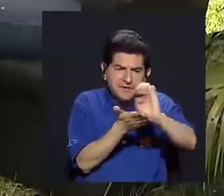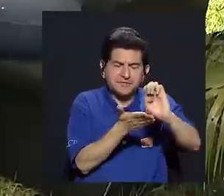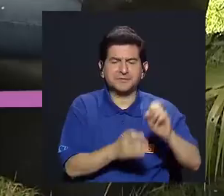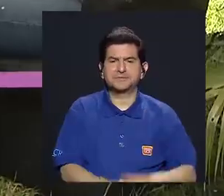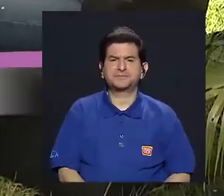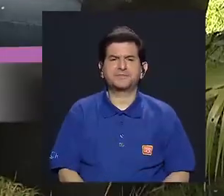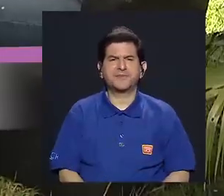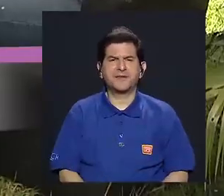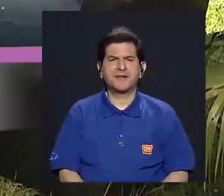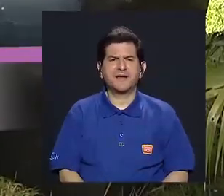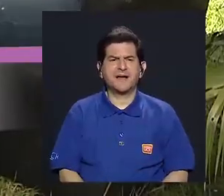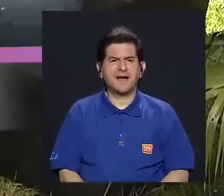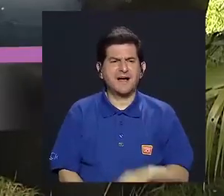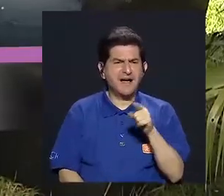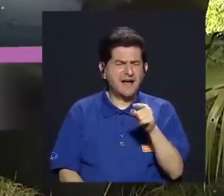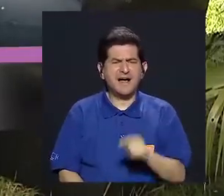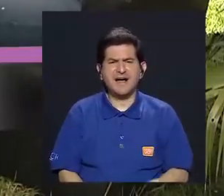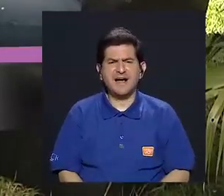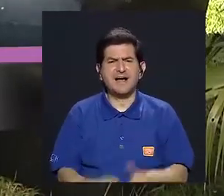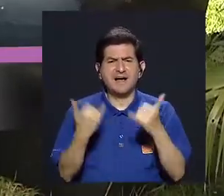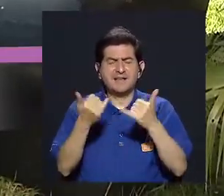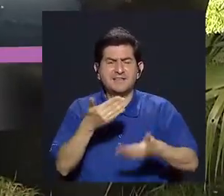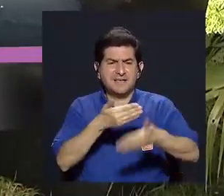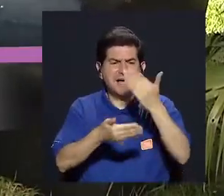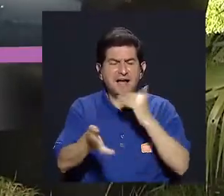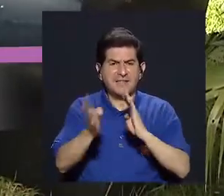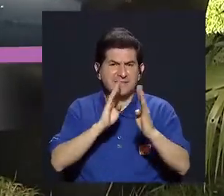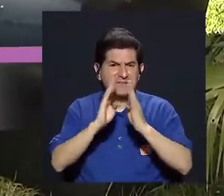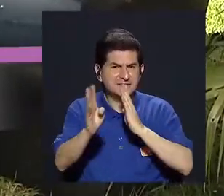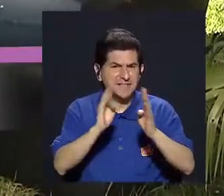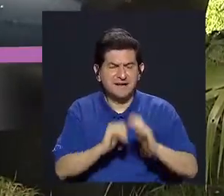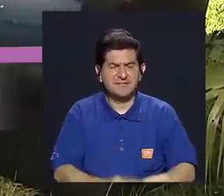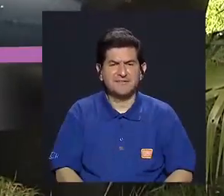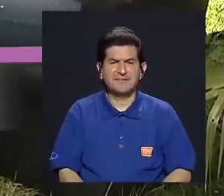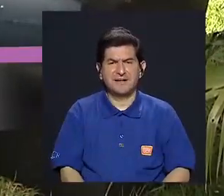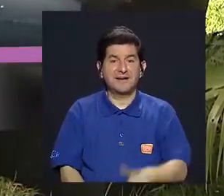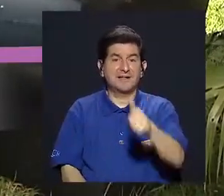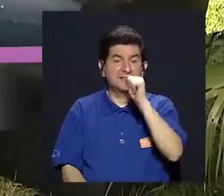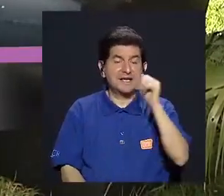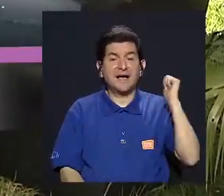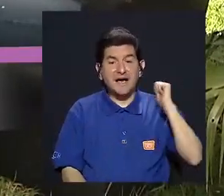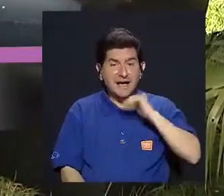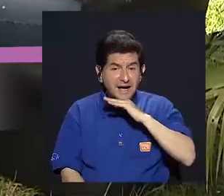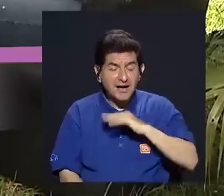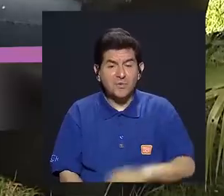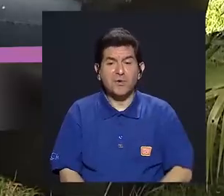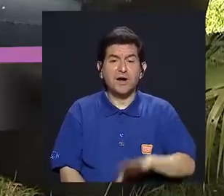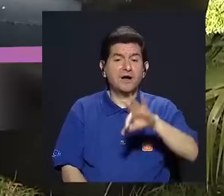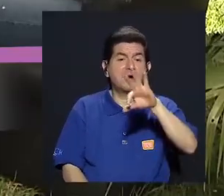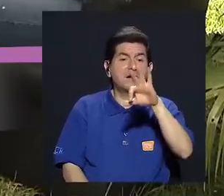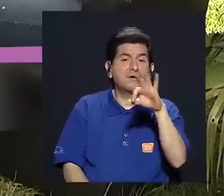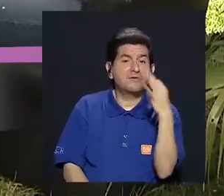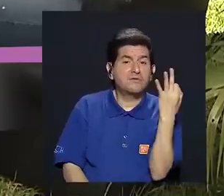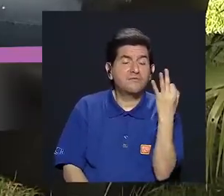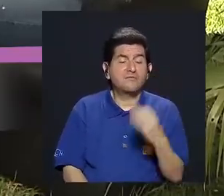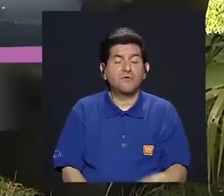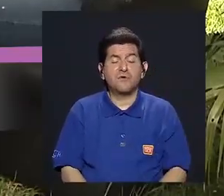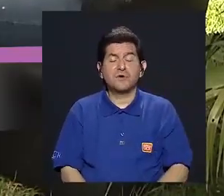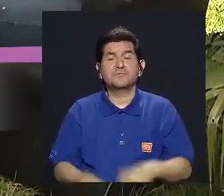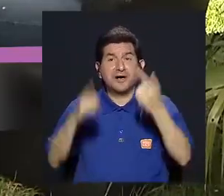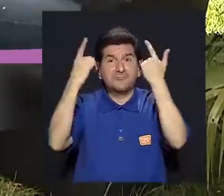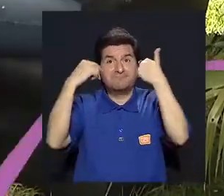porque enfermera hídrica porque ya les había comentado anteriormente que el agua contaminada es un vehículo muy